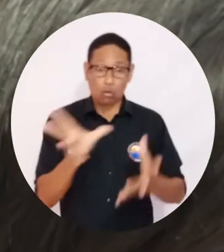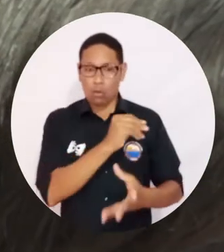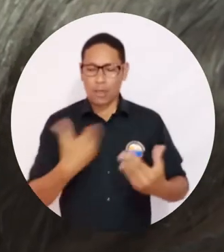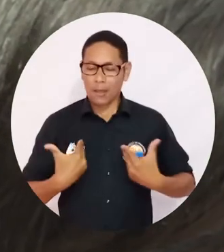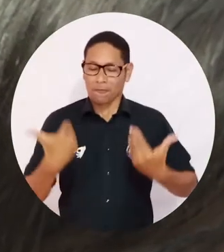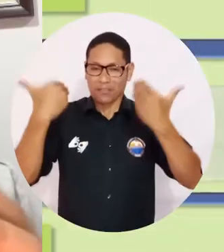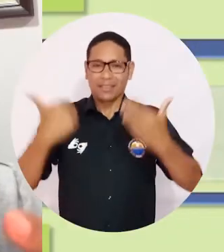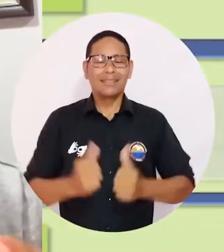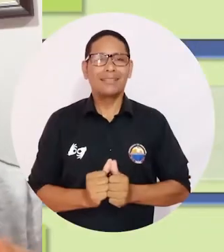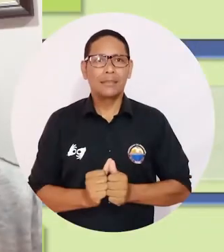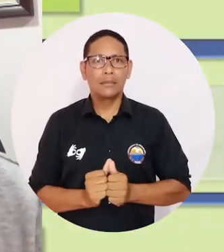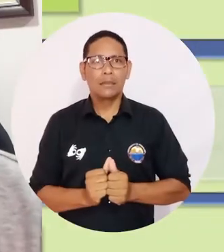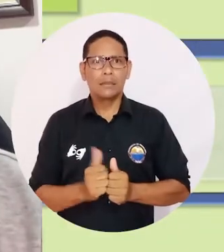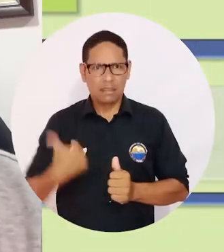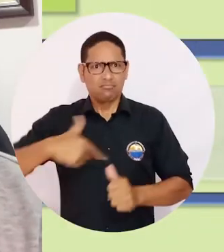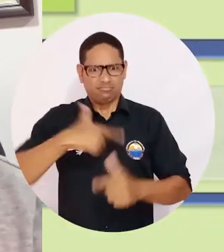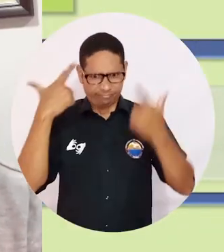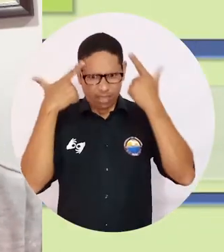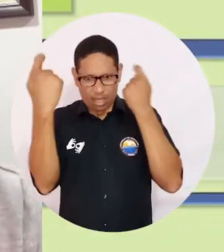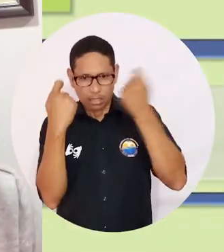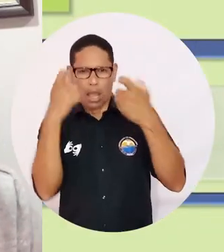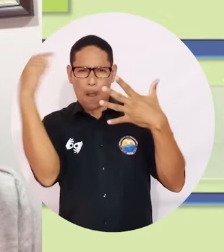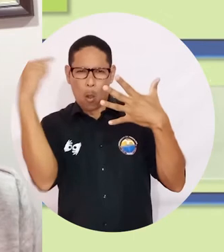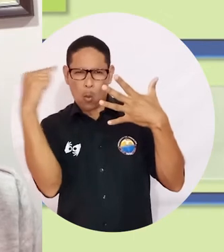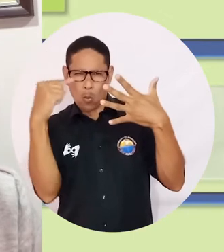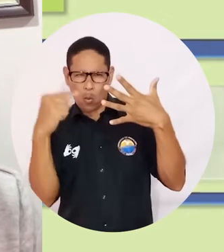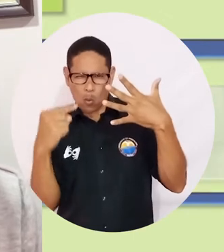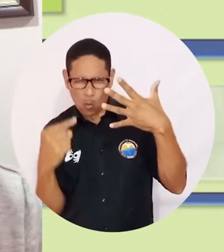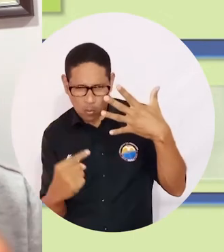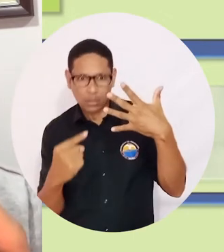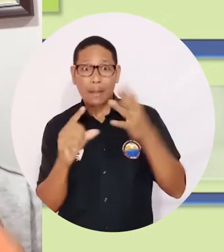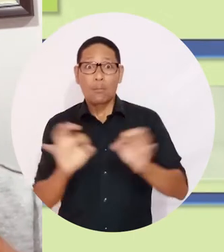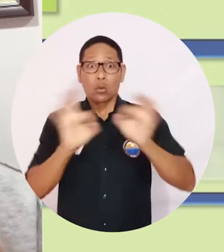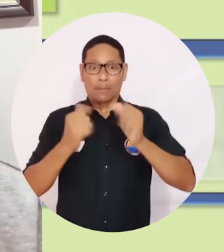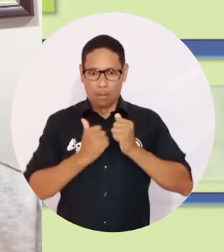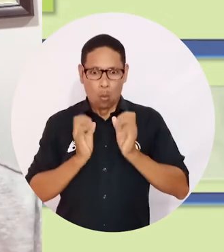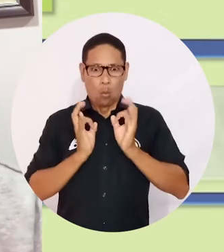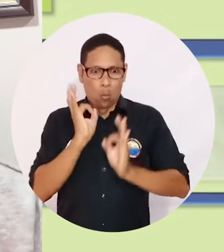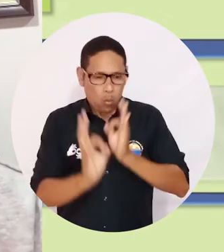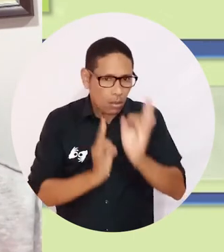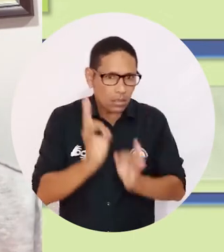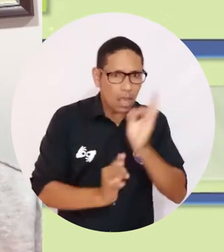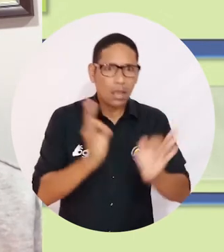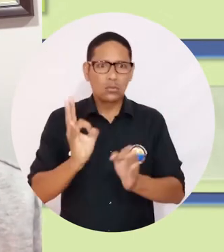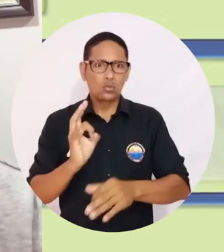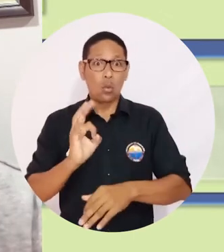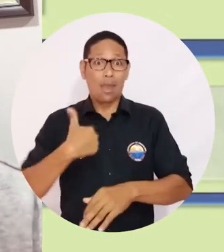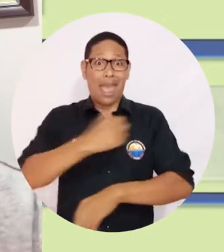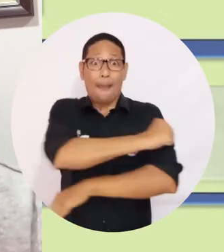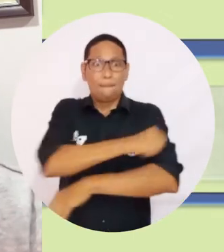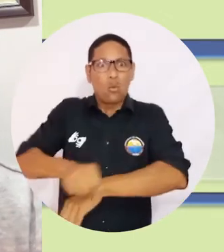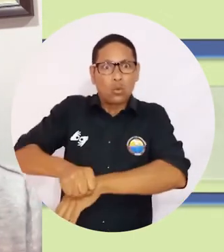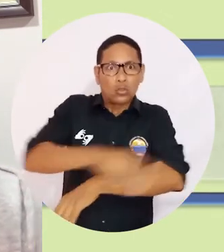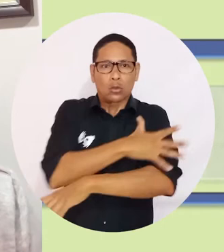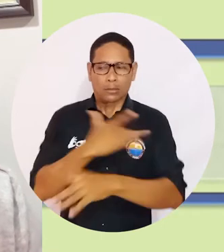físico de todos. Hemos elaborado múltiples estrategias dirigidas a fomentar el autocuidado, la gestión de